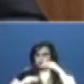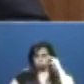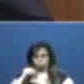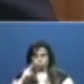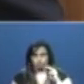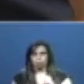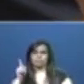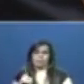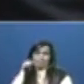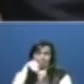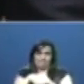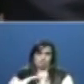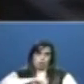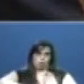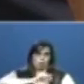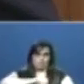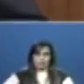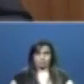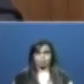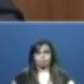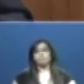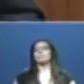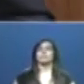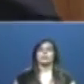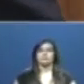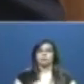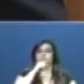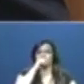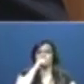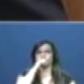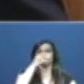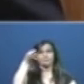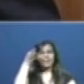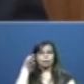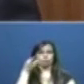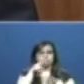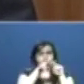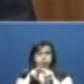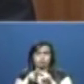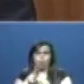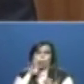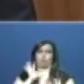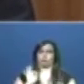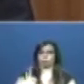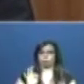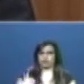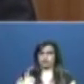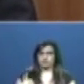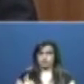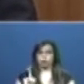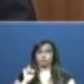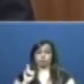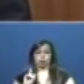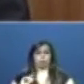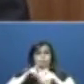y la demanda interna estos datos deben analizarse con prudencia y solo los del segundo y el tercer